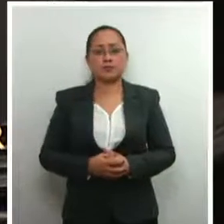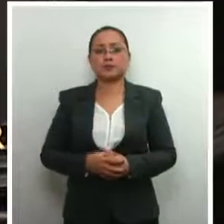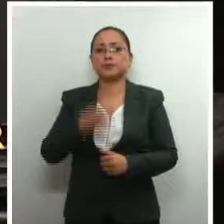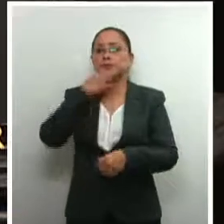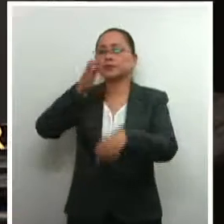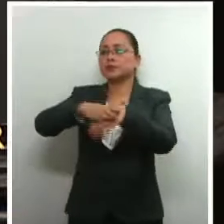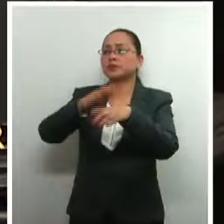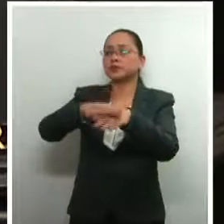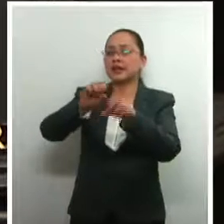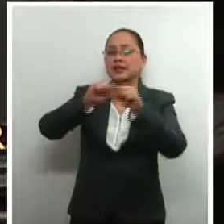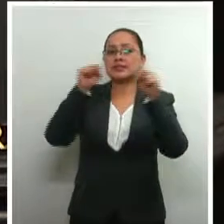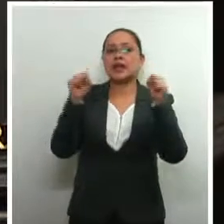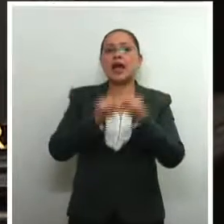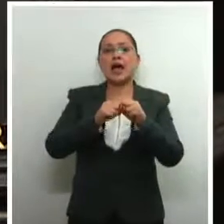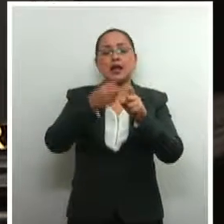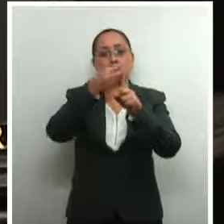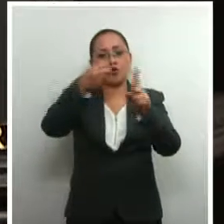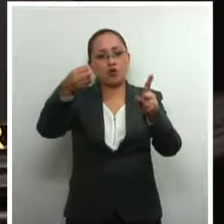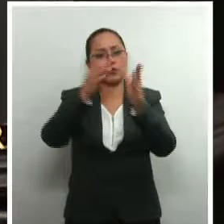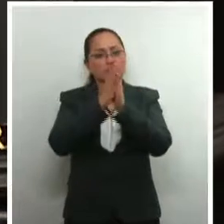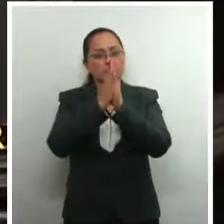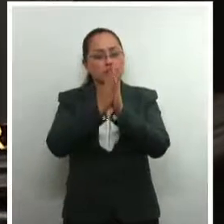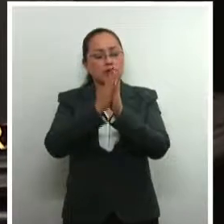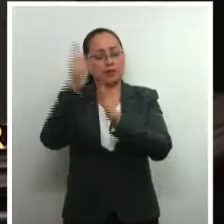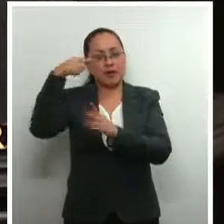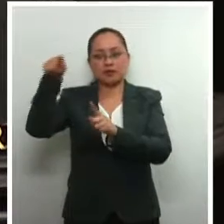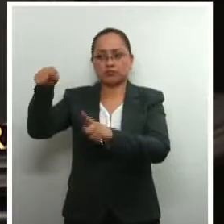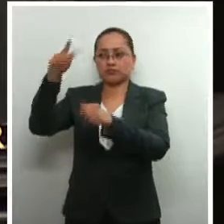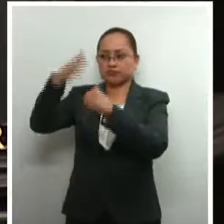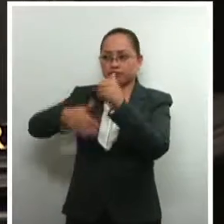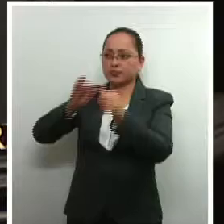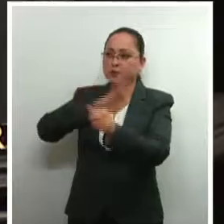en la sala para que pueda concluir la oradora.